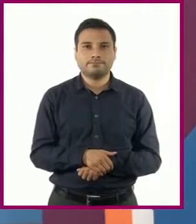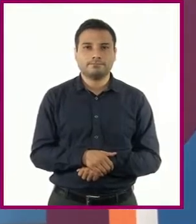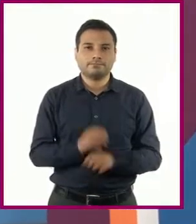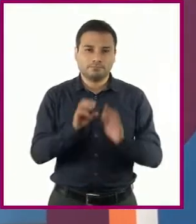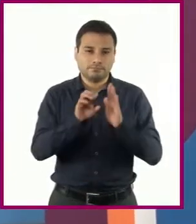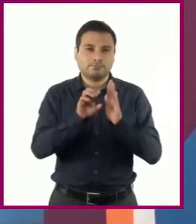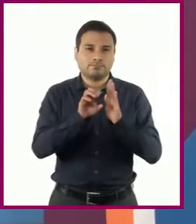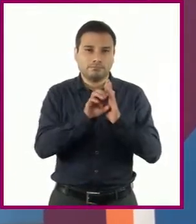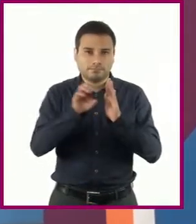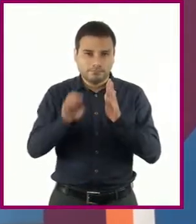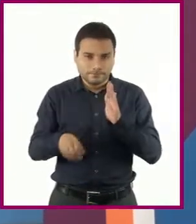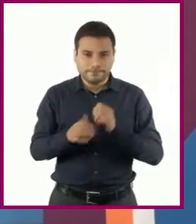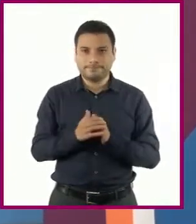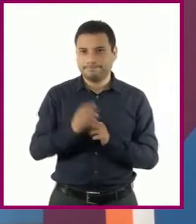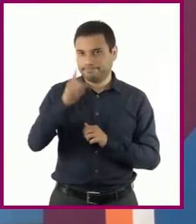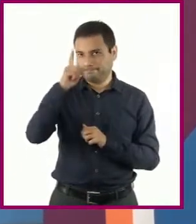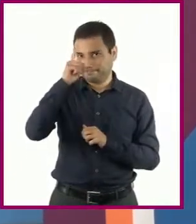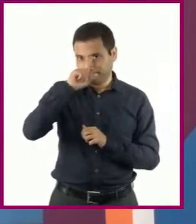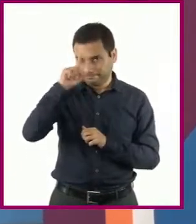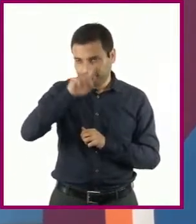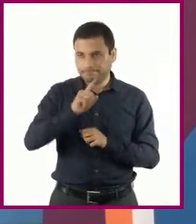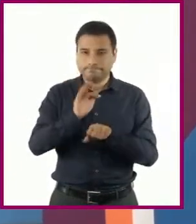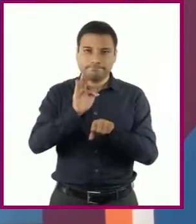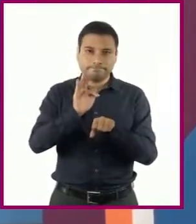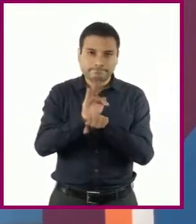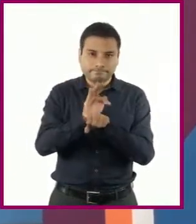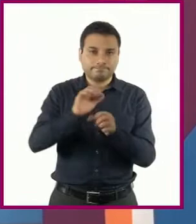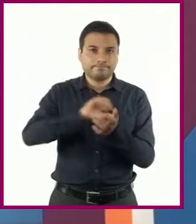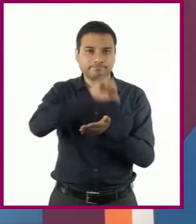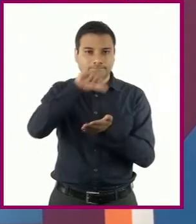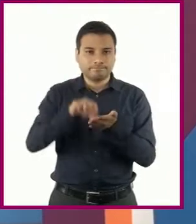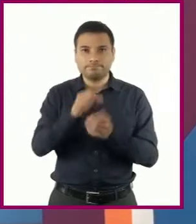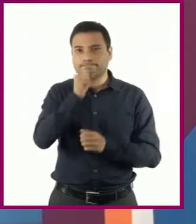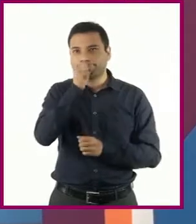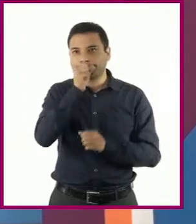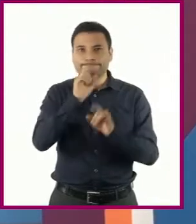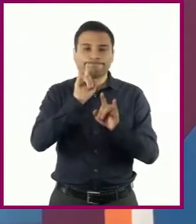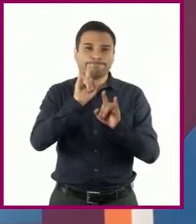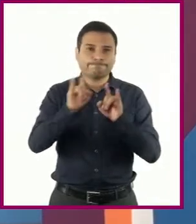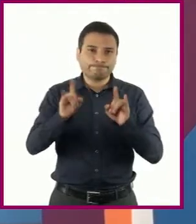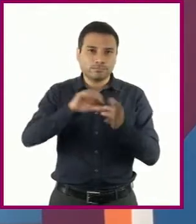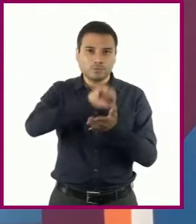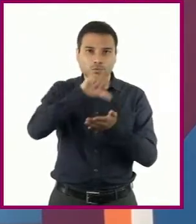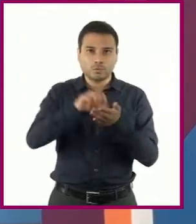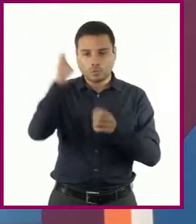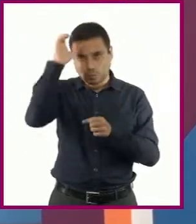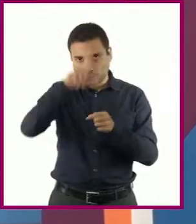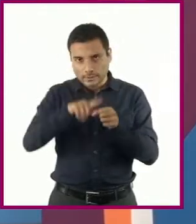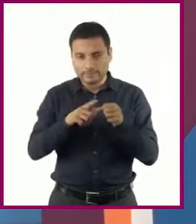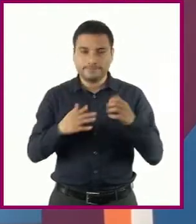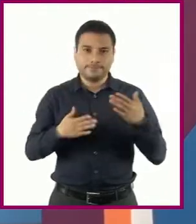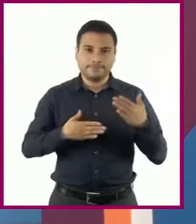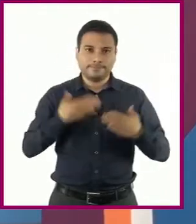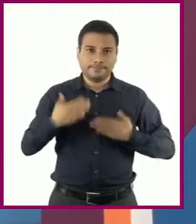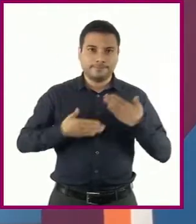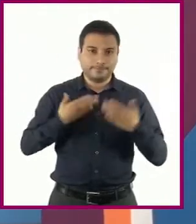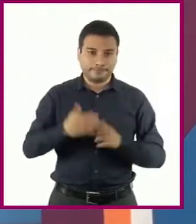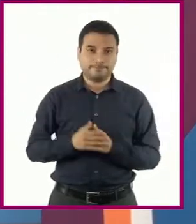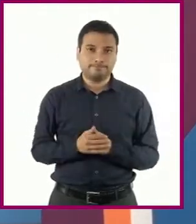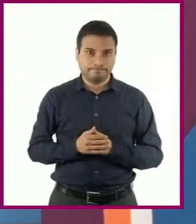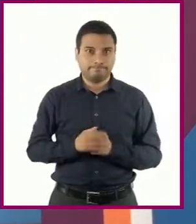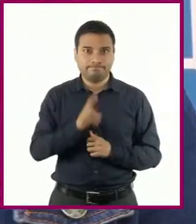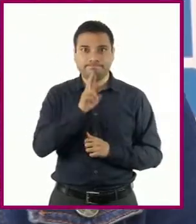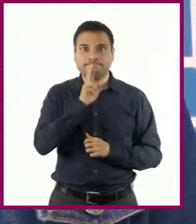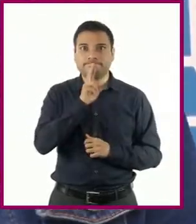consultorías, asesorías, centros de publicidad y servicios culturales y recreativos, los cuales están cobrando un gran